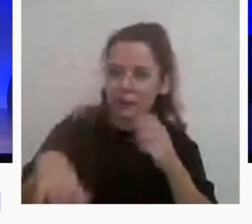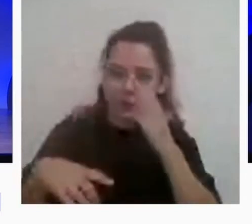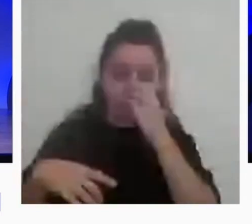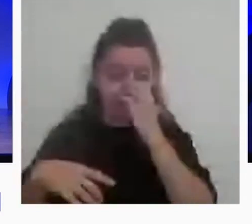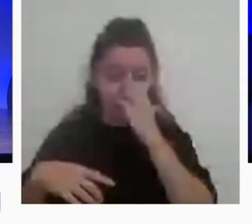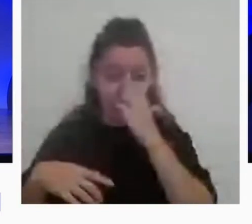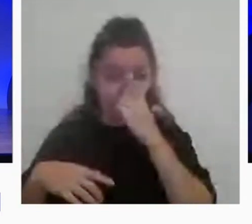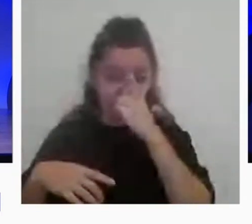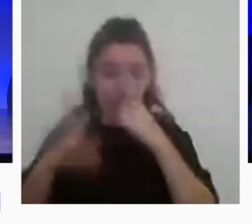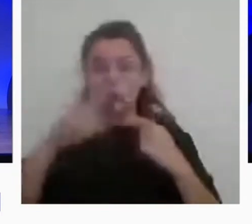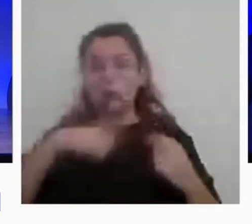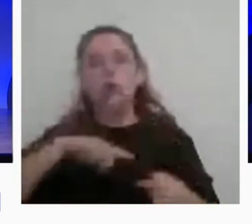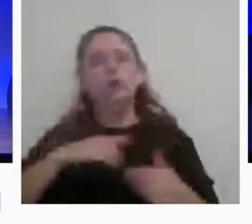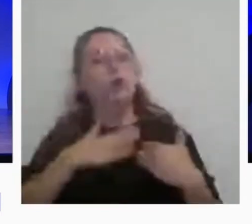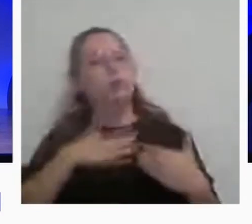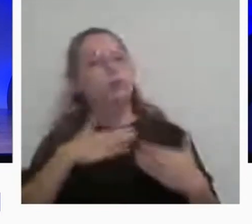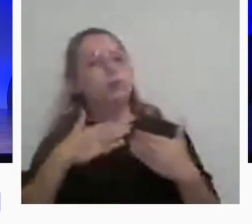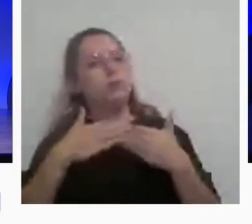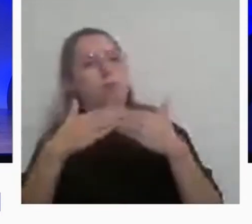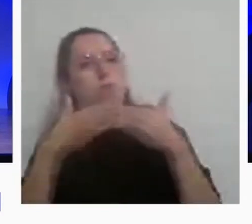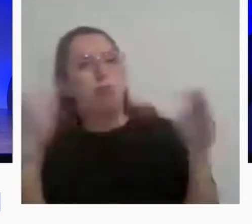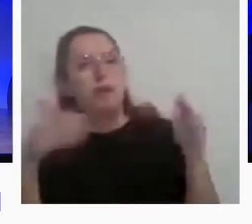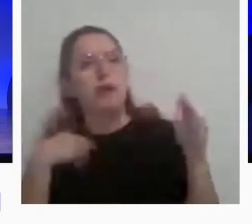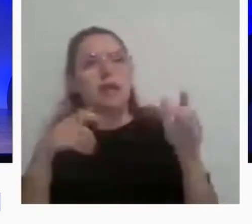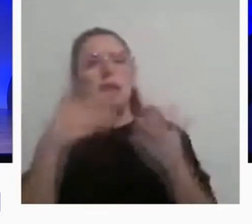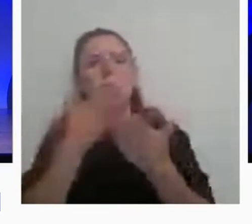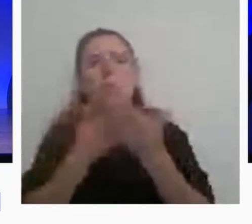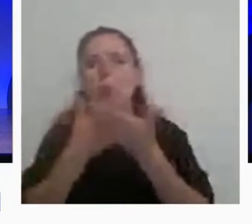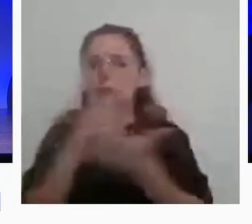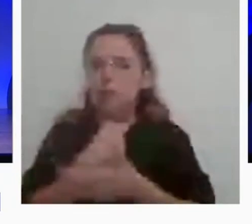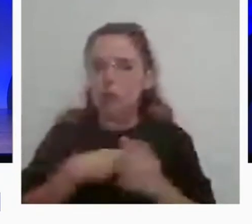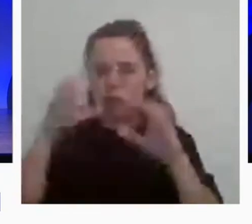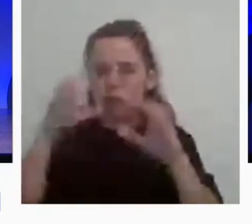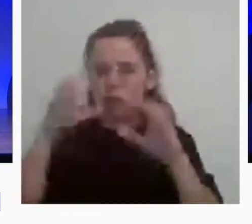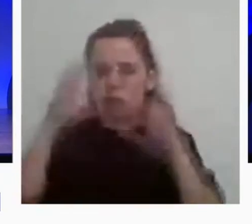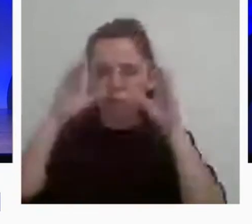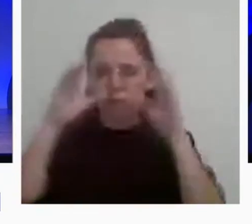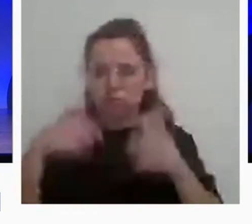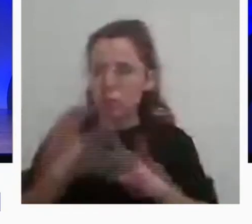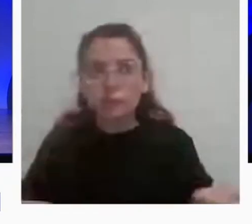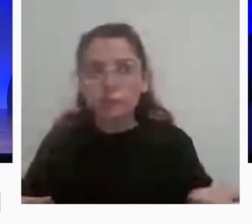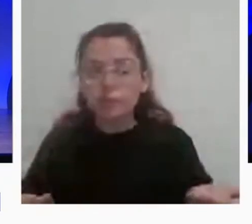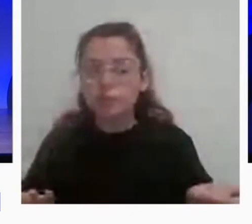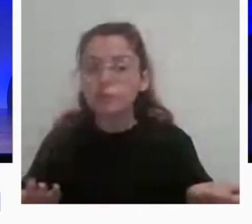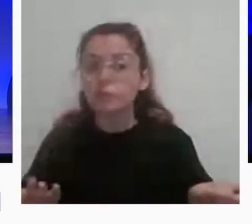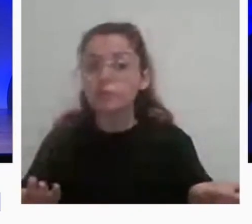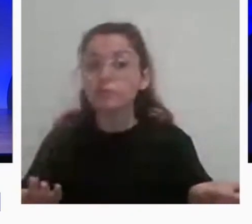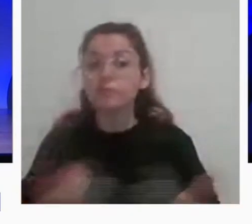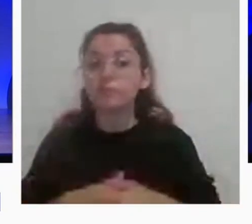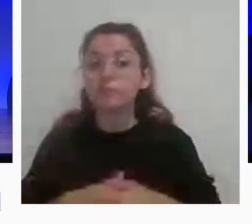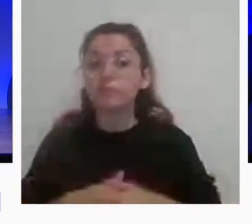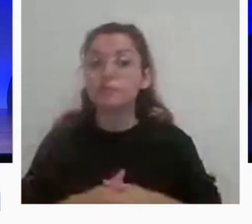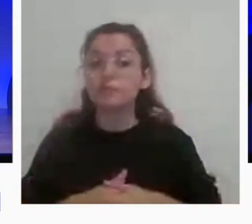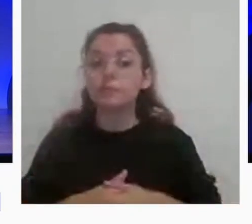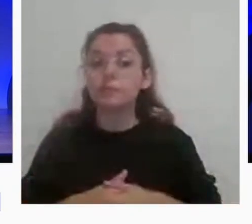puertas abiertas, escuchar todas las propuestas que nos lleguen, porque lo que queremos es, como decía, que